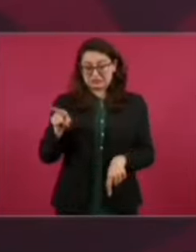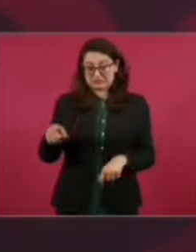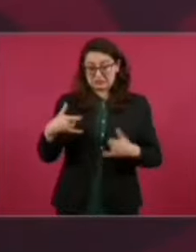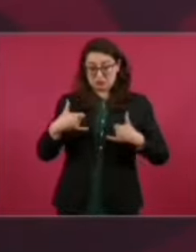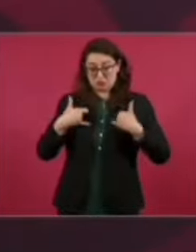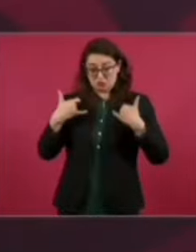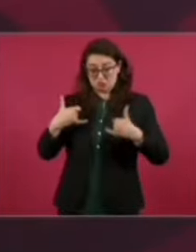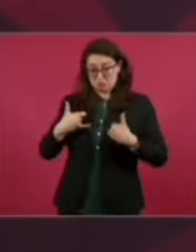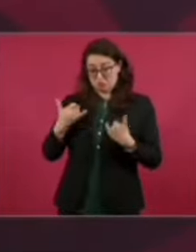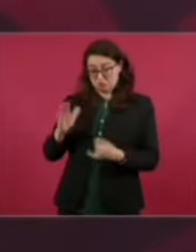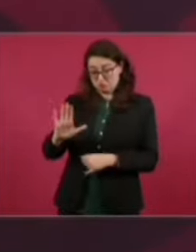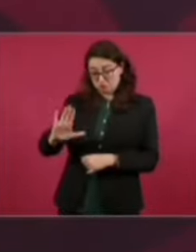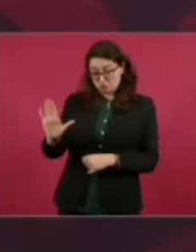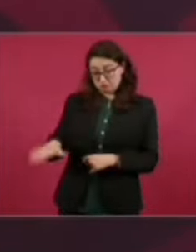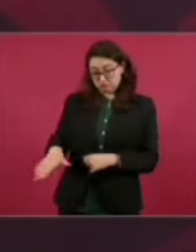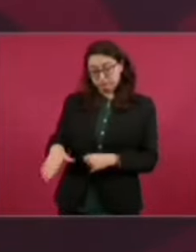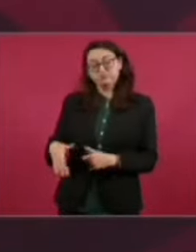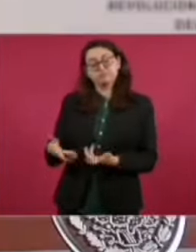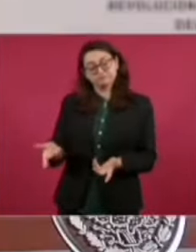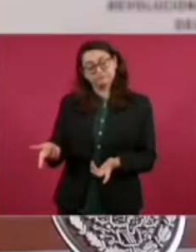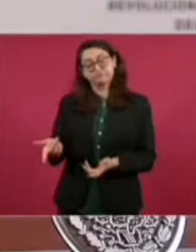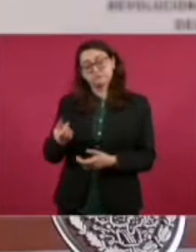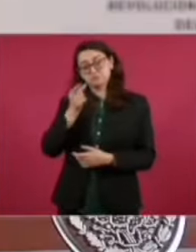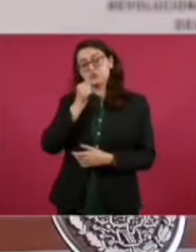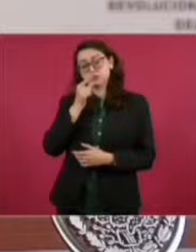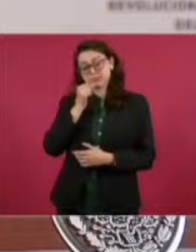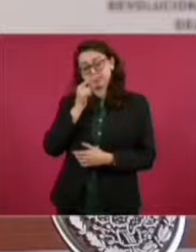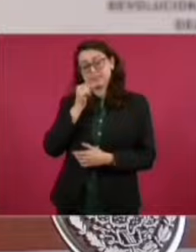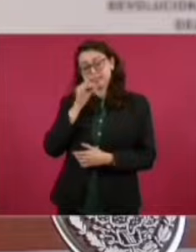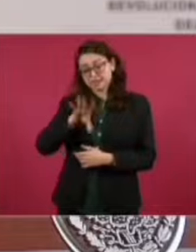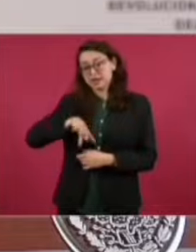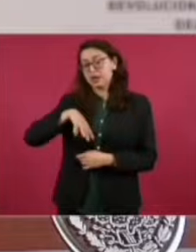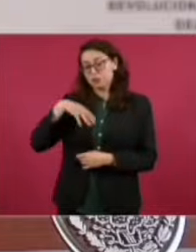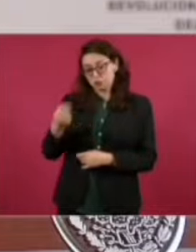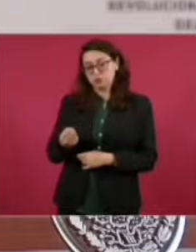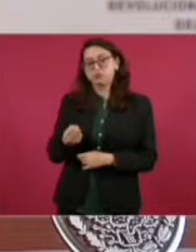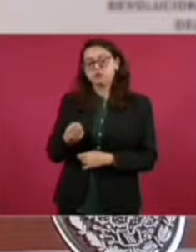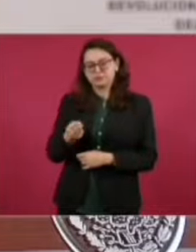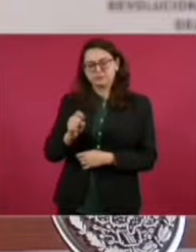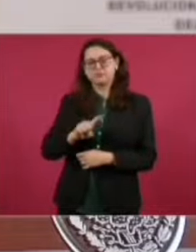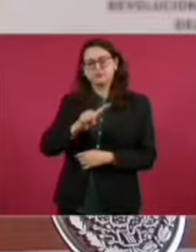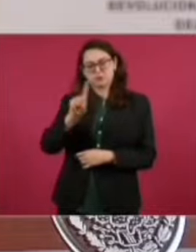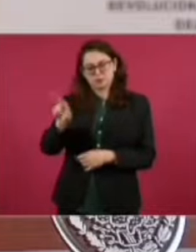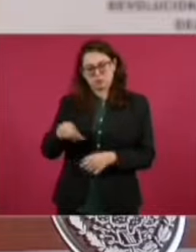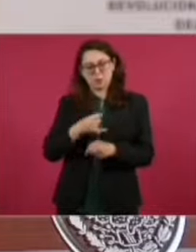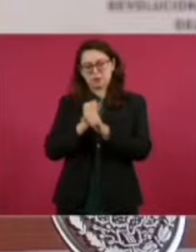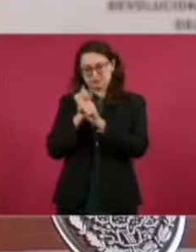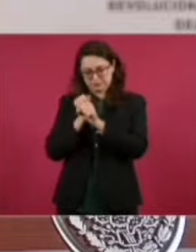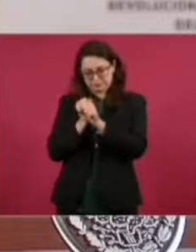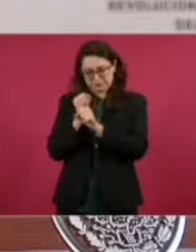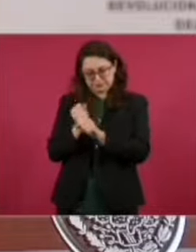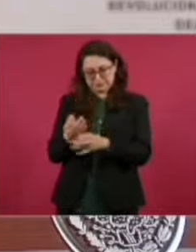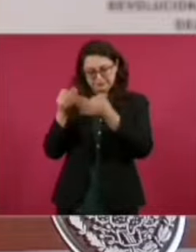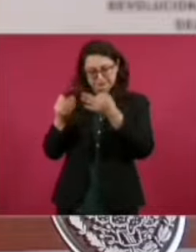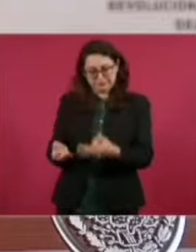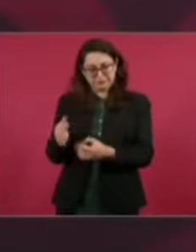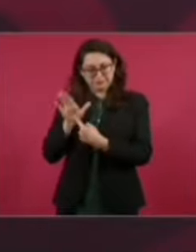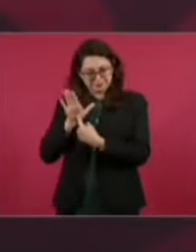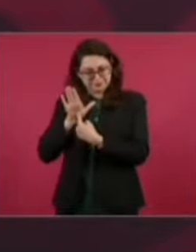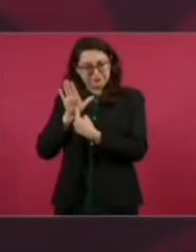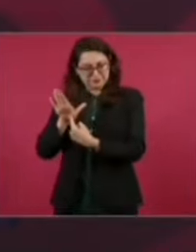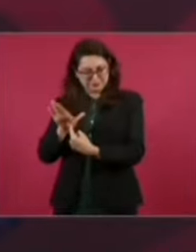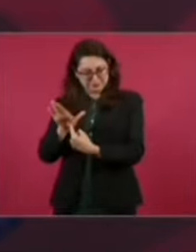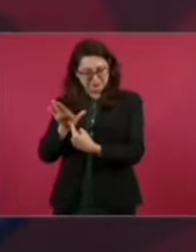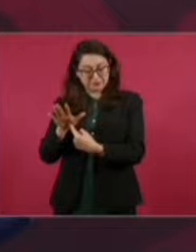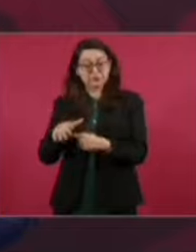Ya se va a explicar en qué condiciones. Y en el caso de los jóvenes desaparecidos de